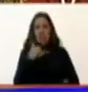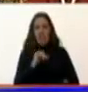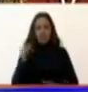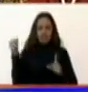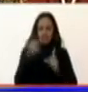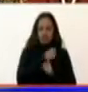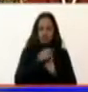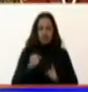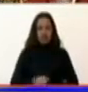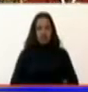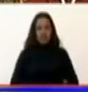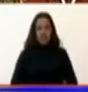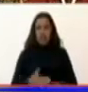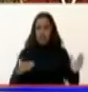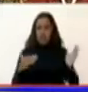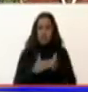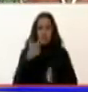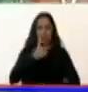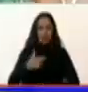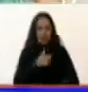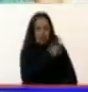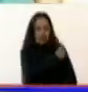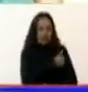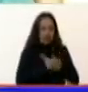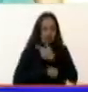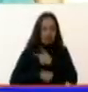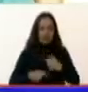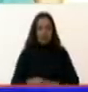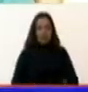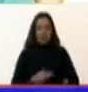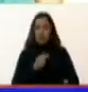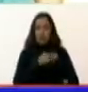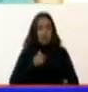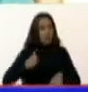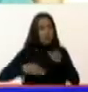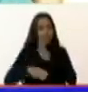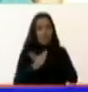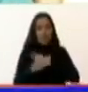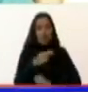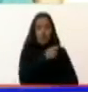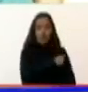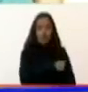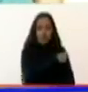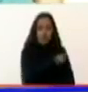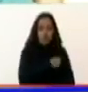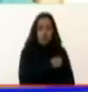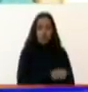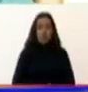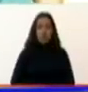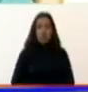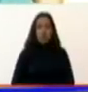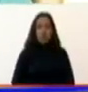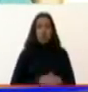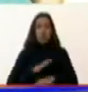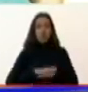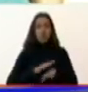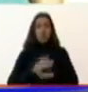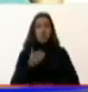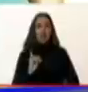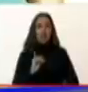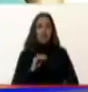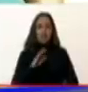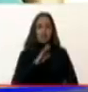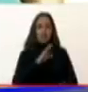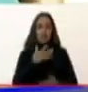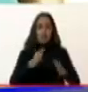que hay miles de heridos, que hay heridos que no se atreven a ir a los hospitales en Bolivia por temor a ser